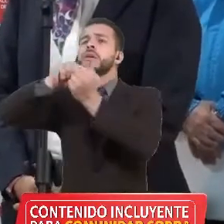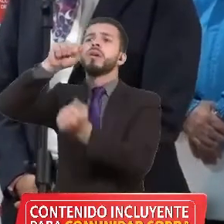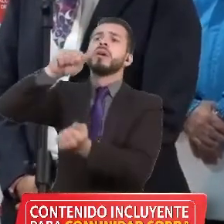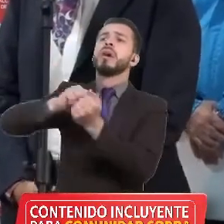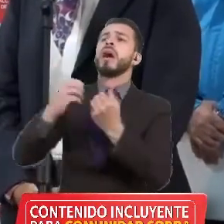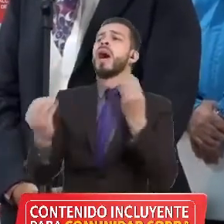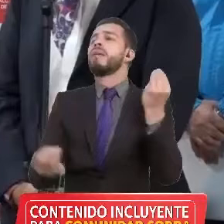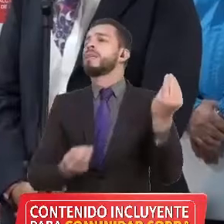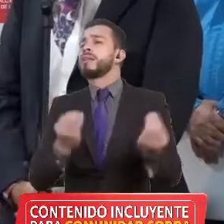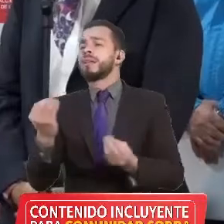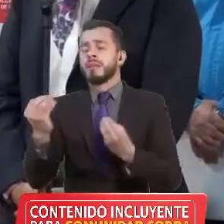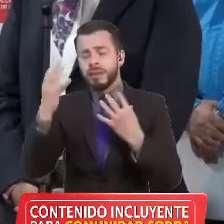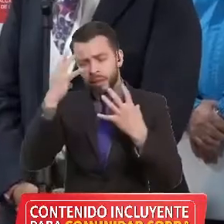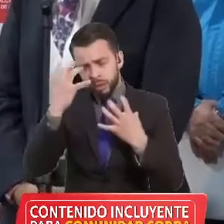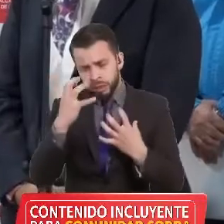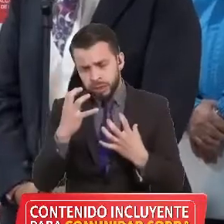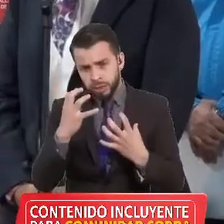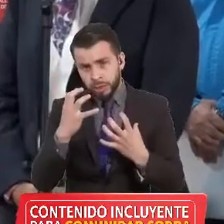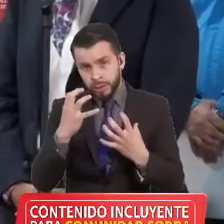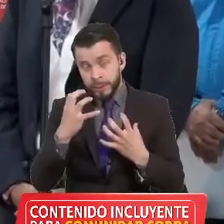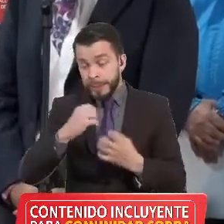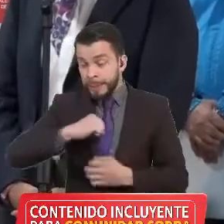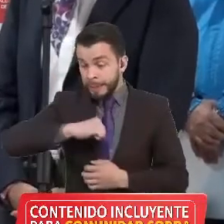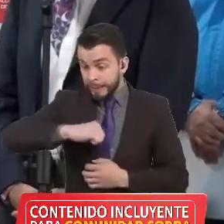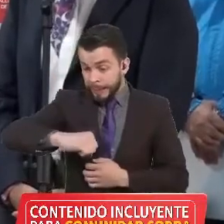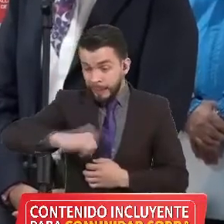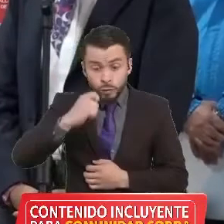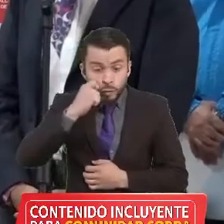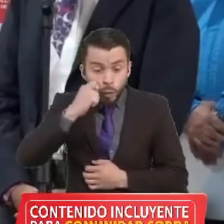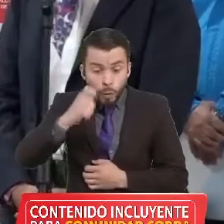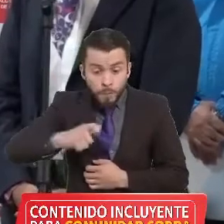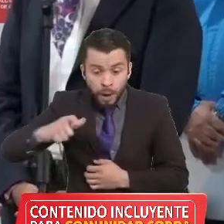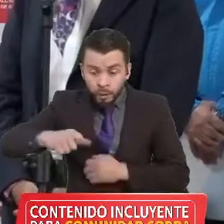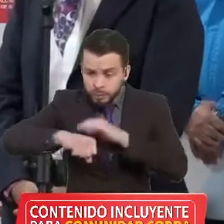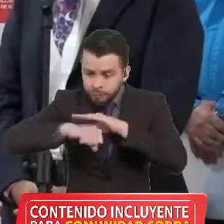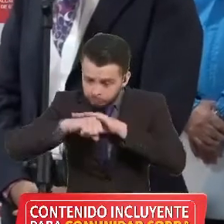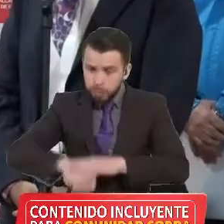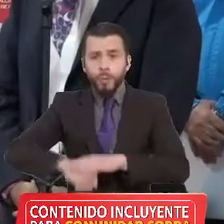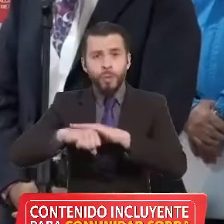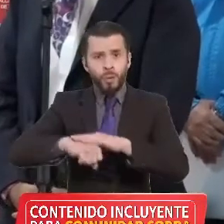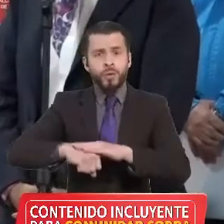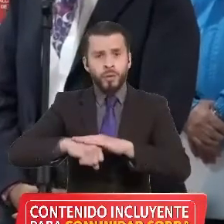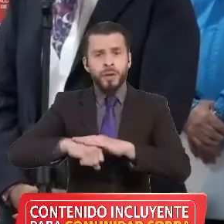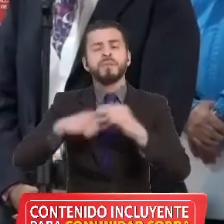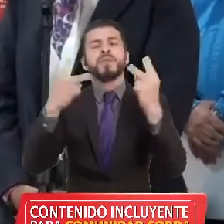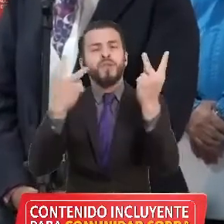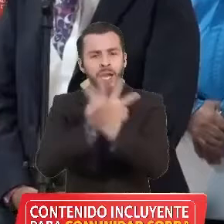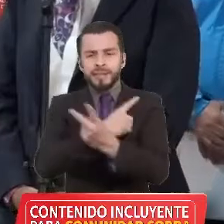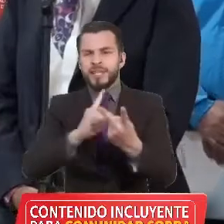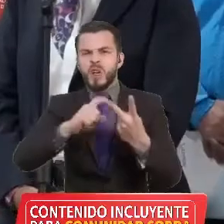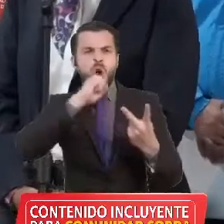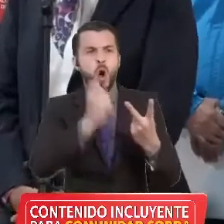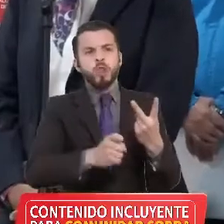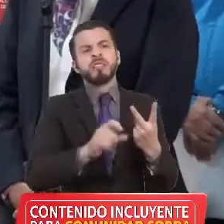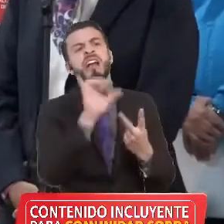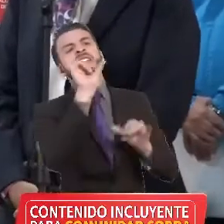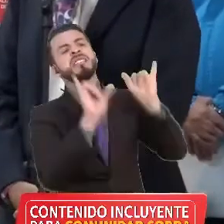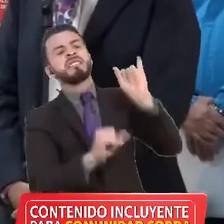y vulneran los derechos humanos la violencia el odio la estigmatización